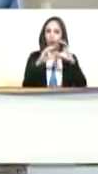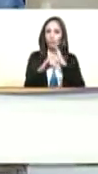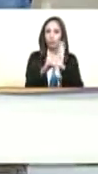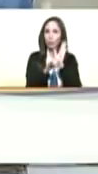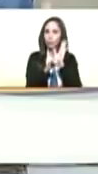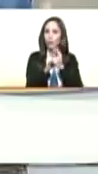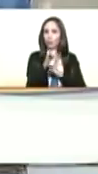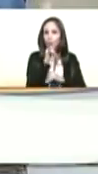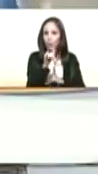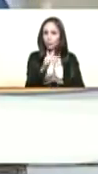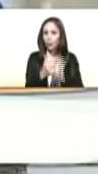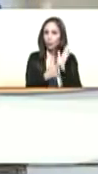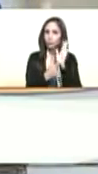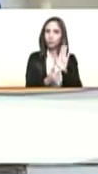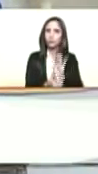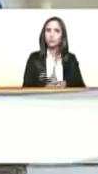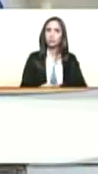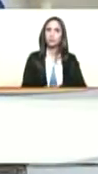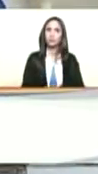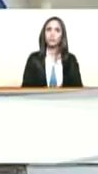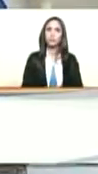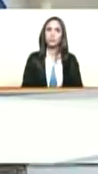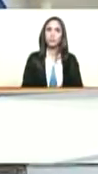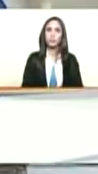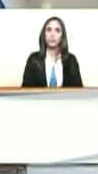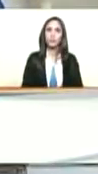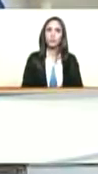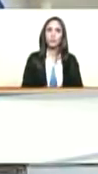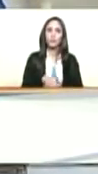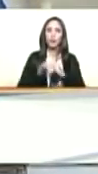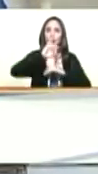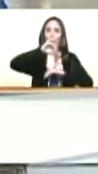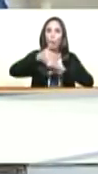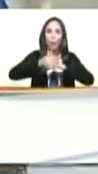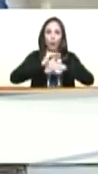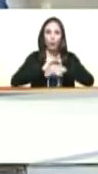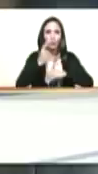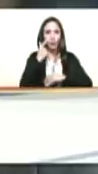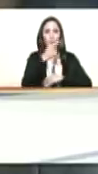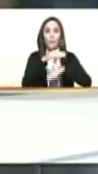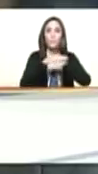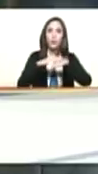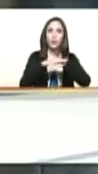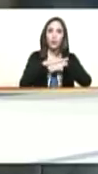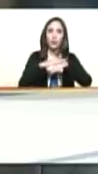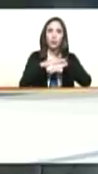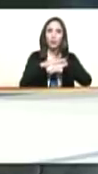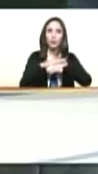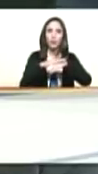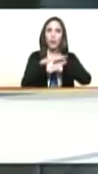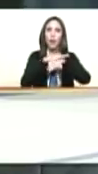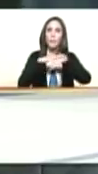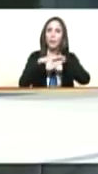¿verdad? Compañero Jorge Rodríguez Gómez, ministro de Cultura y Comunicación,